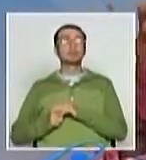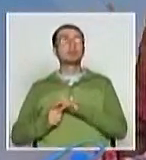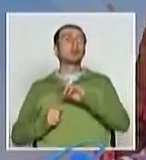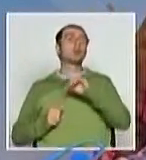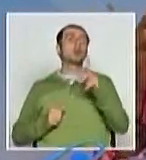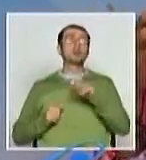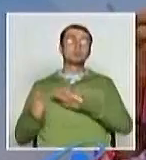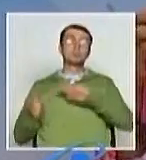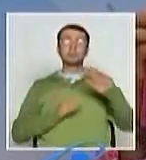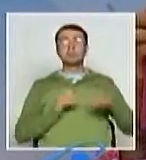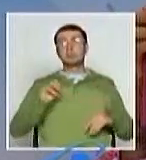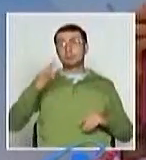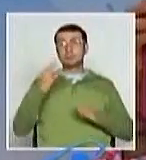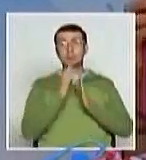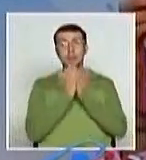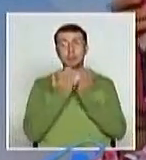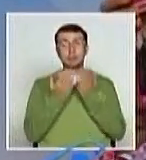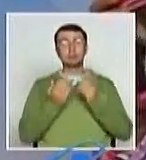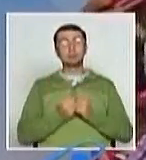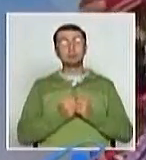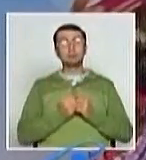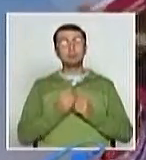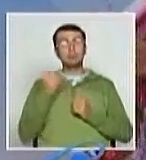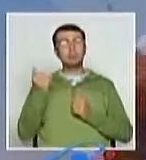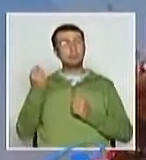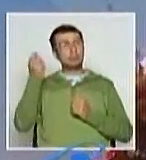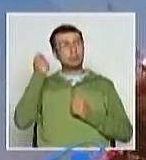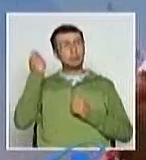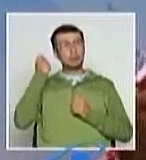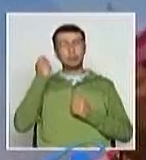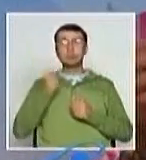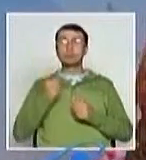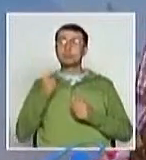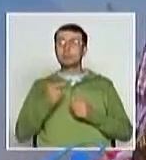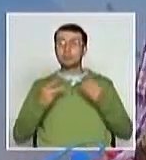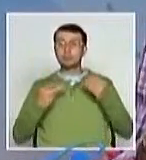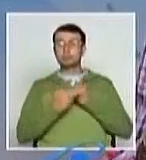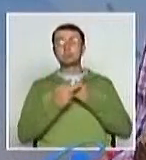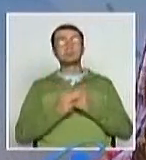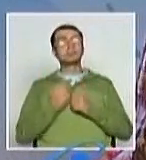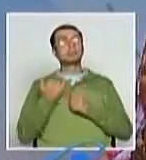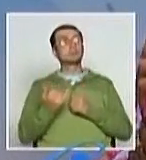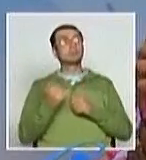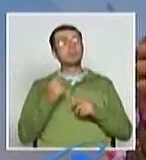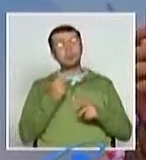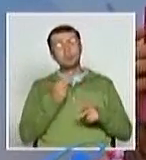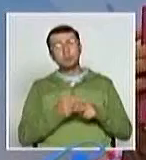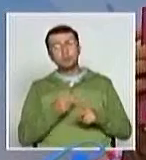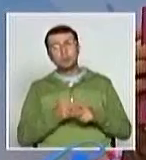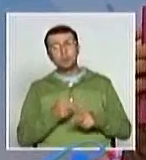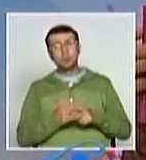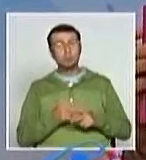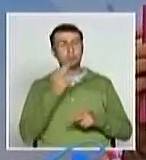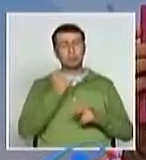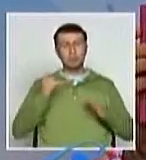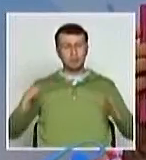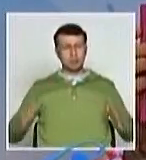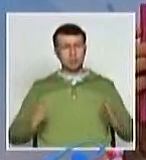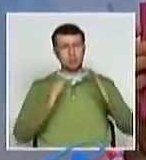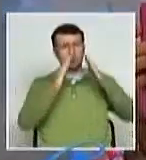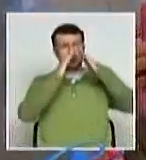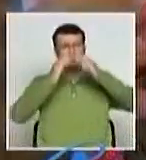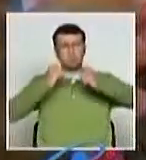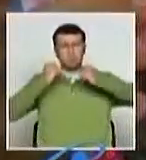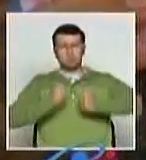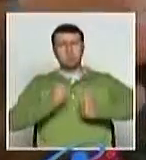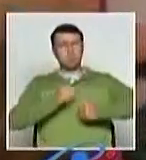un tercer libro que se hizo lanzamiento ahora en diciembre que llama el imperio del corazón